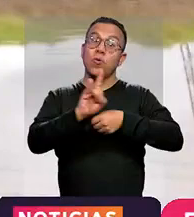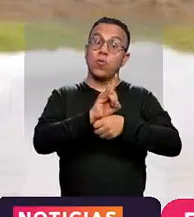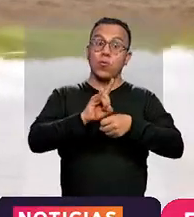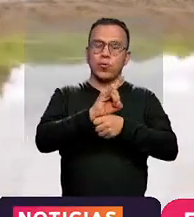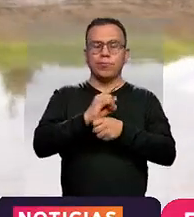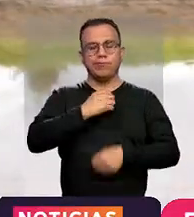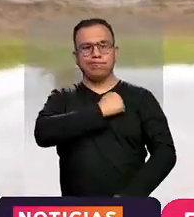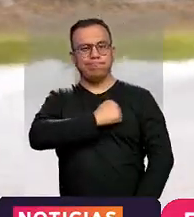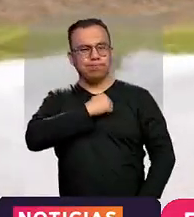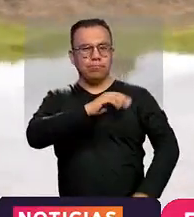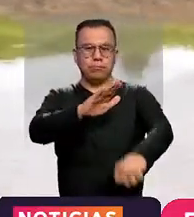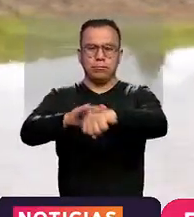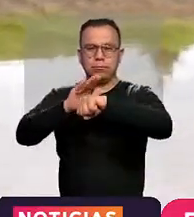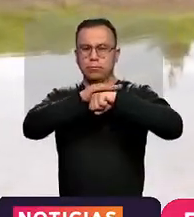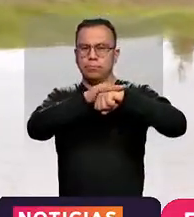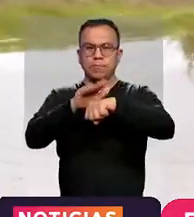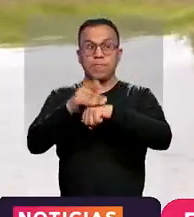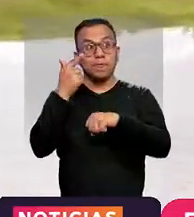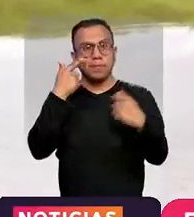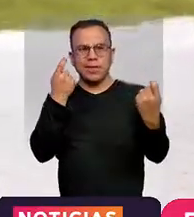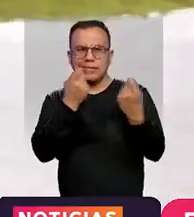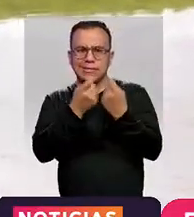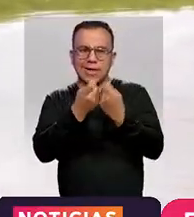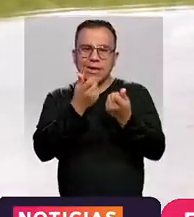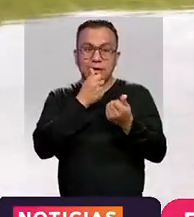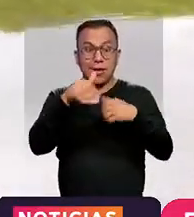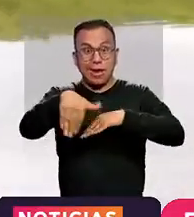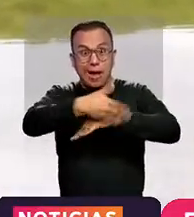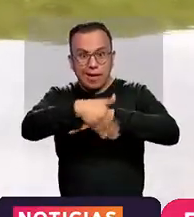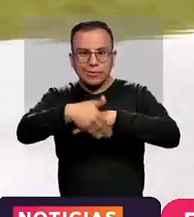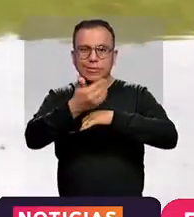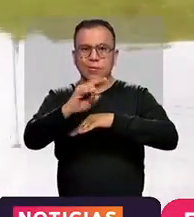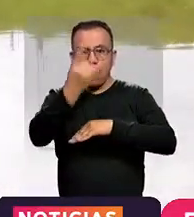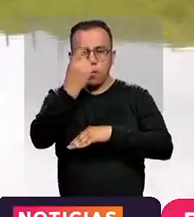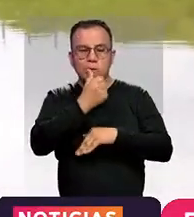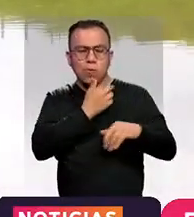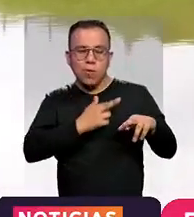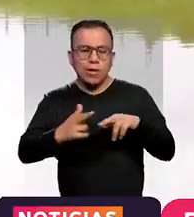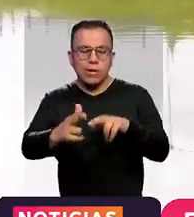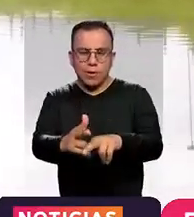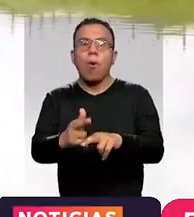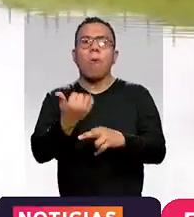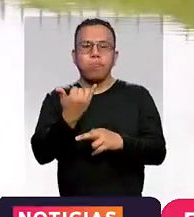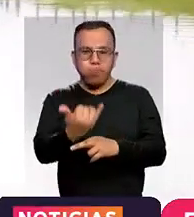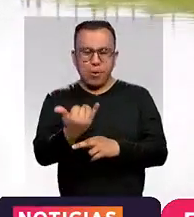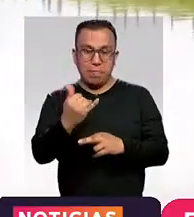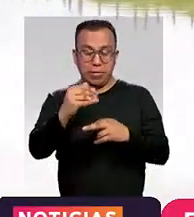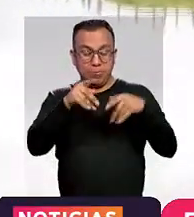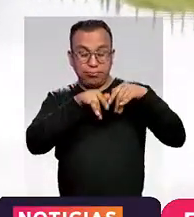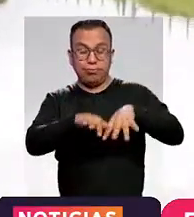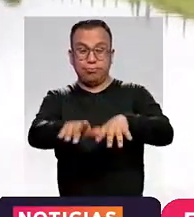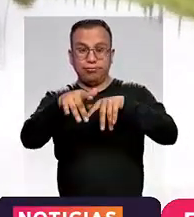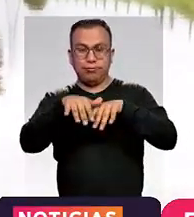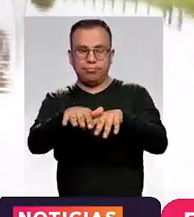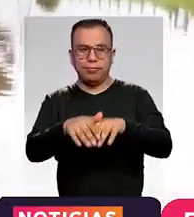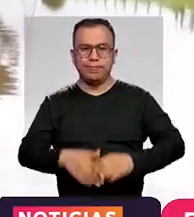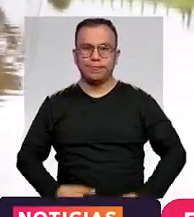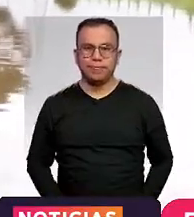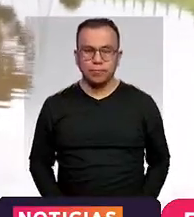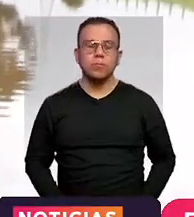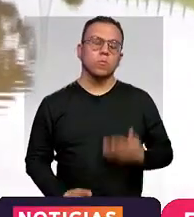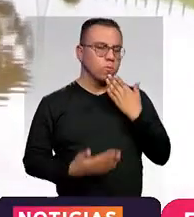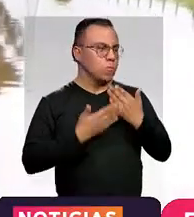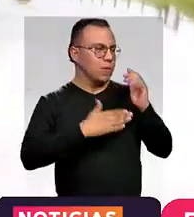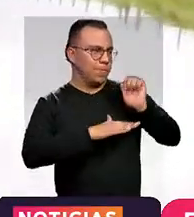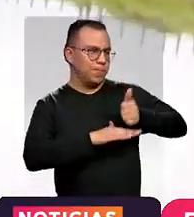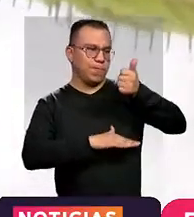por favor, no se acerquen mucho a esas calles por las cuales el río o el agua empieza a transitar. Directora,